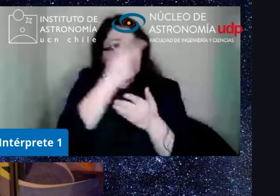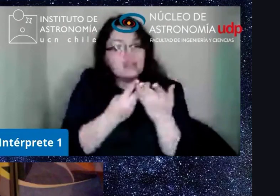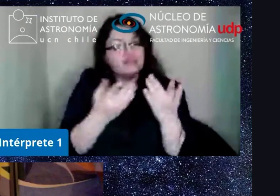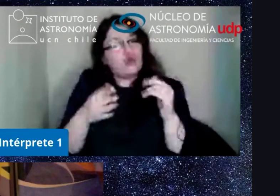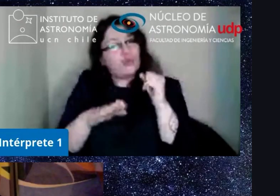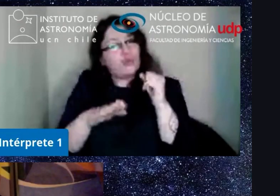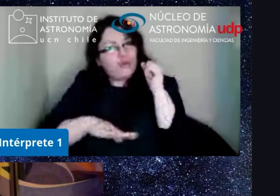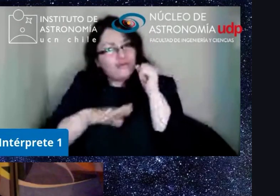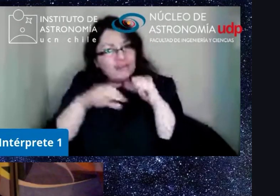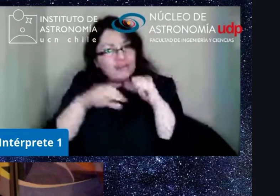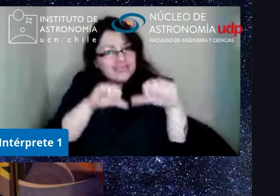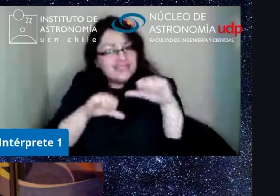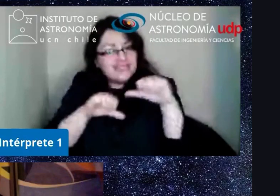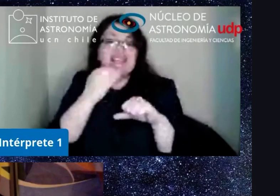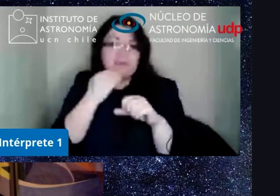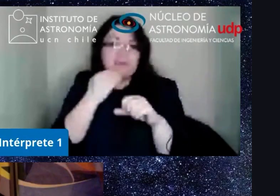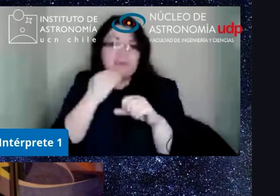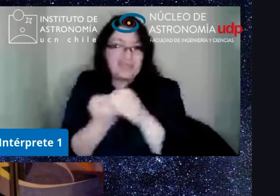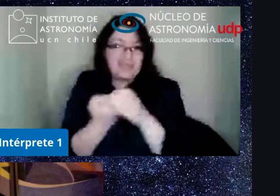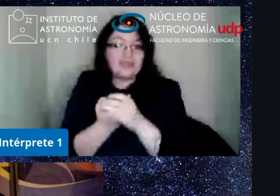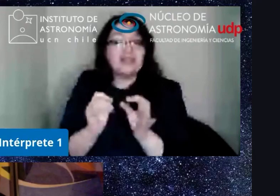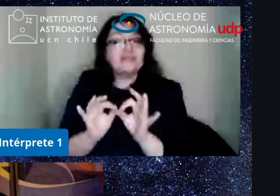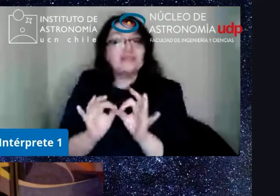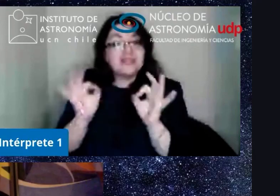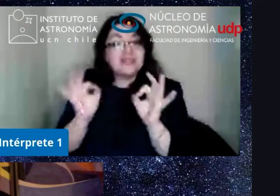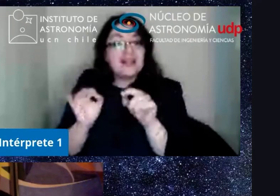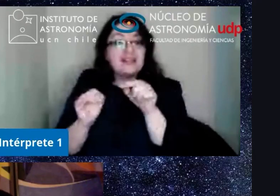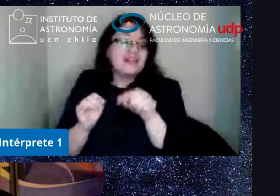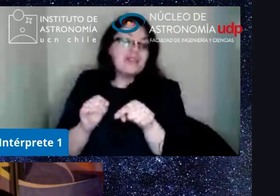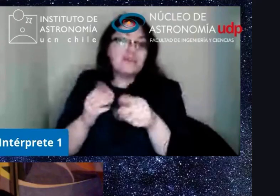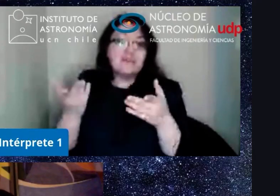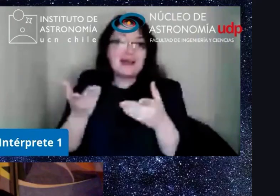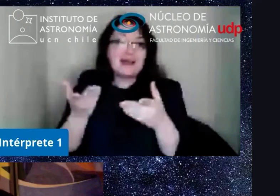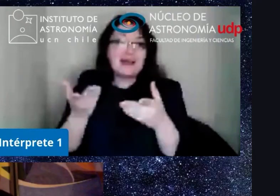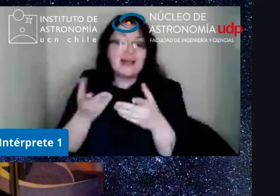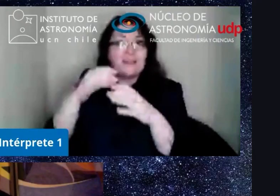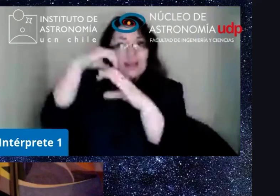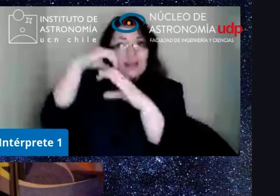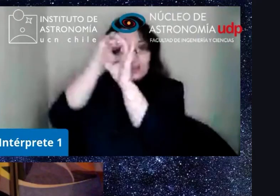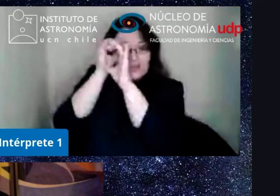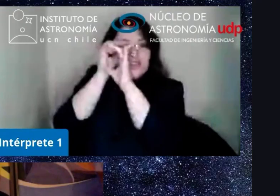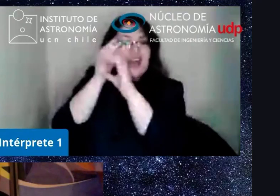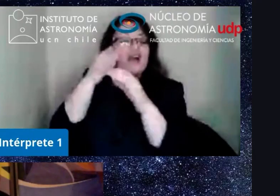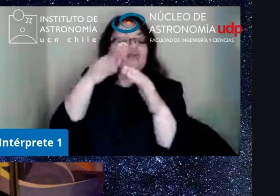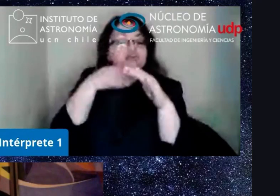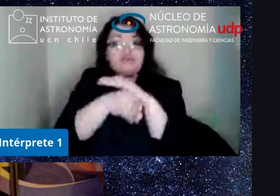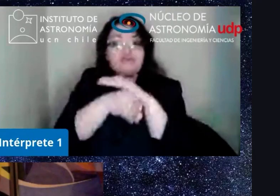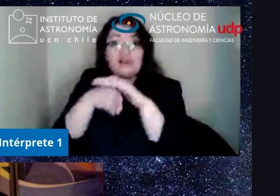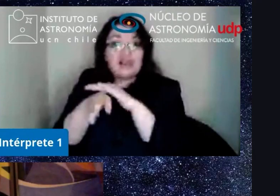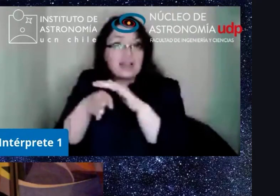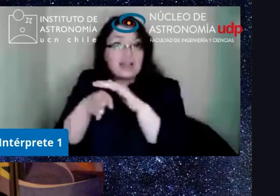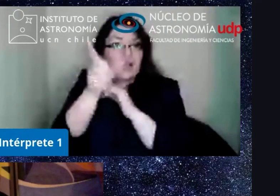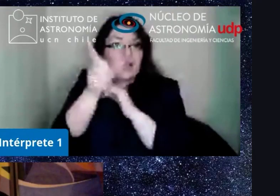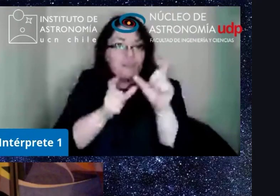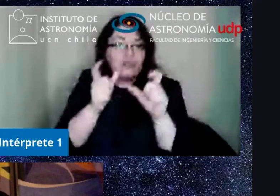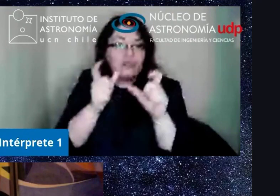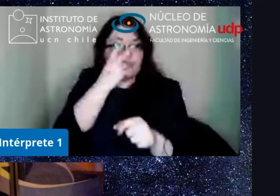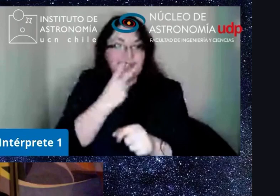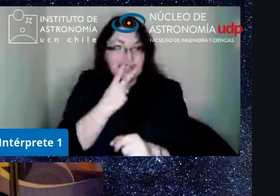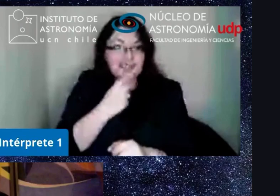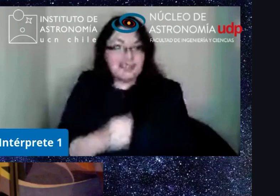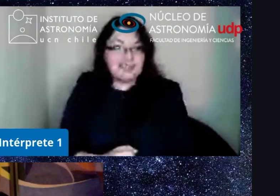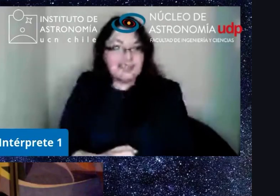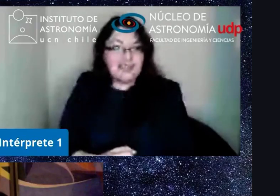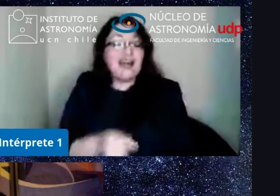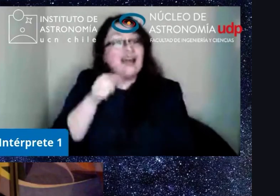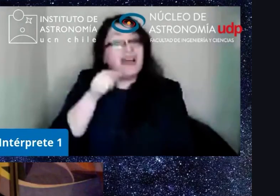de la inclusión, particularmente para darle acceso a la astronomía a personas con discapacidad visual. Esto la ha llevado a